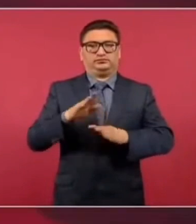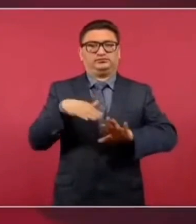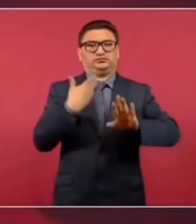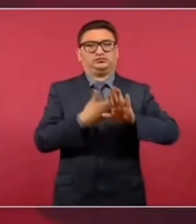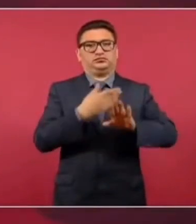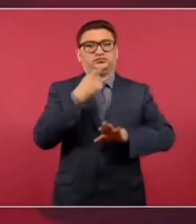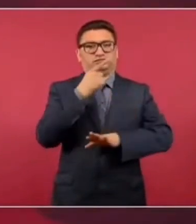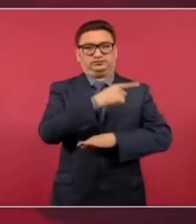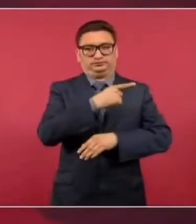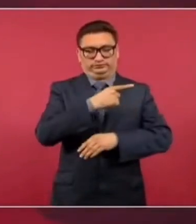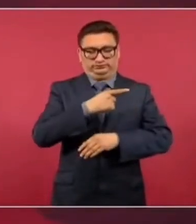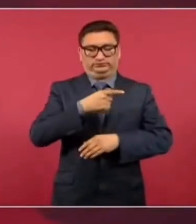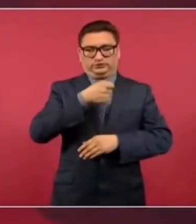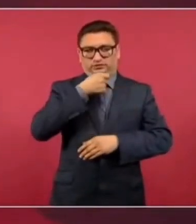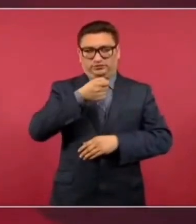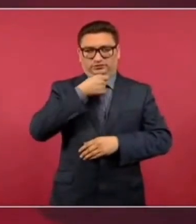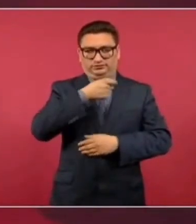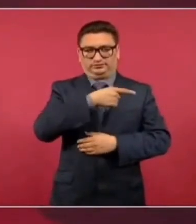periodista.